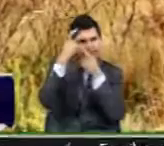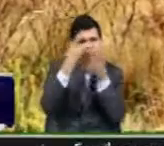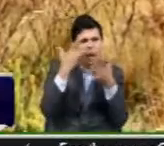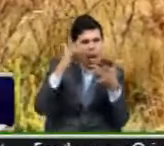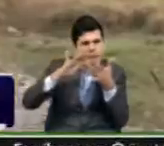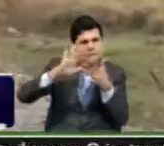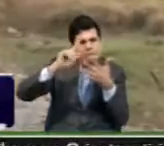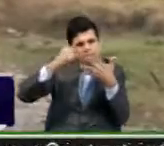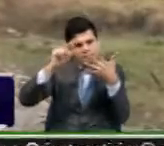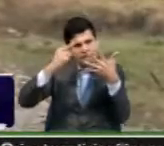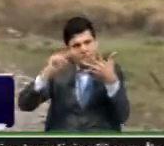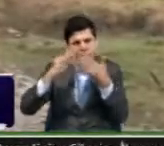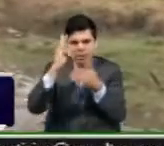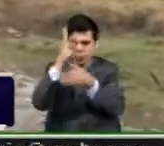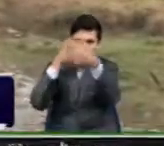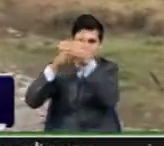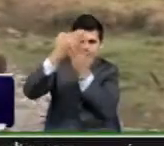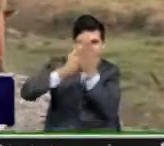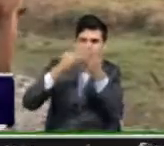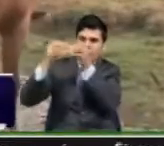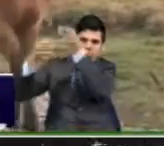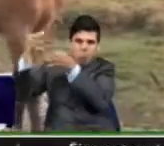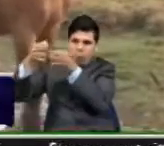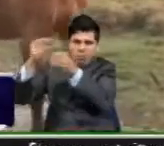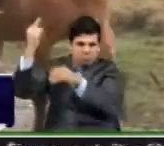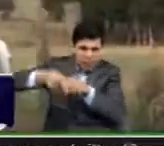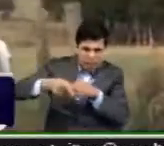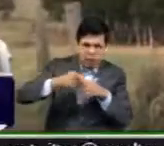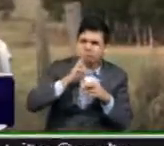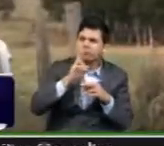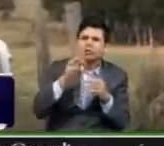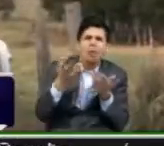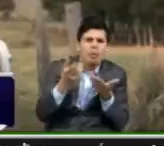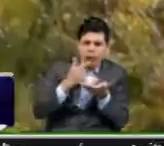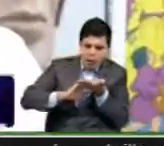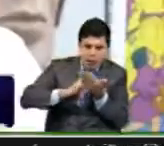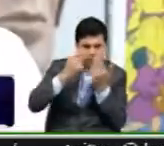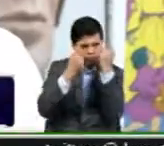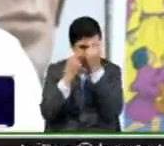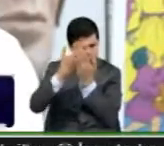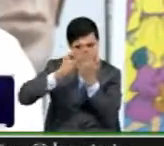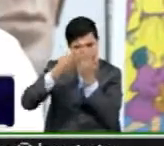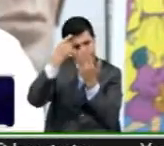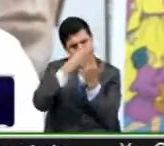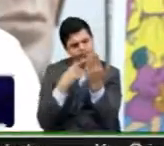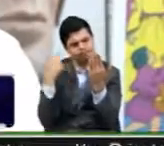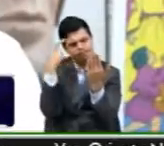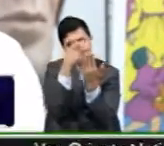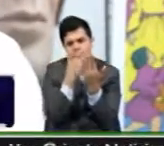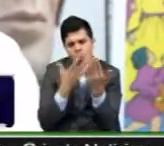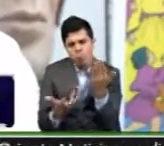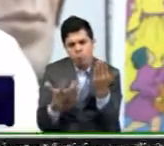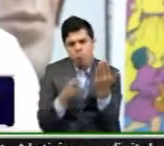como del texto de tutela y de la decisión del tribunal administrativo de santander a la par estamos trabajando en una